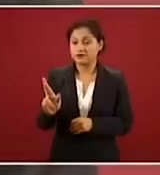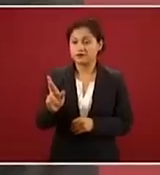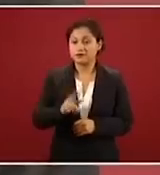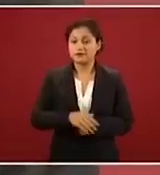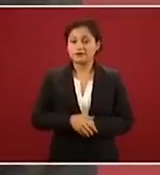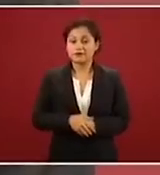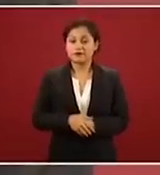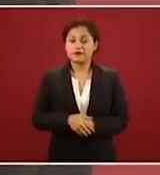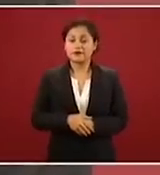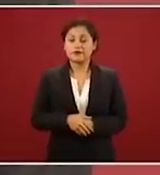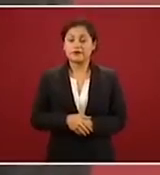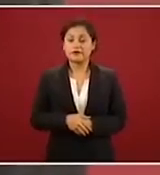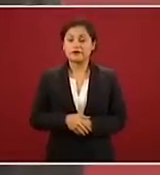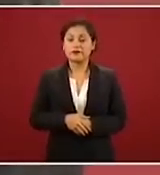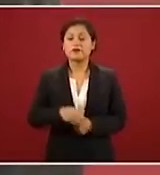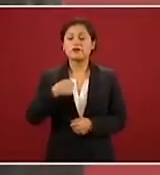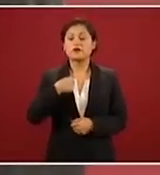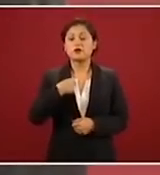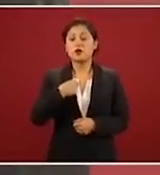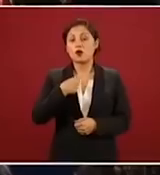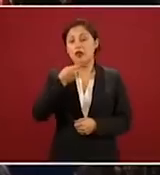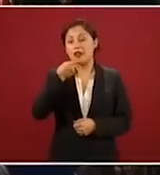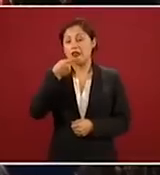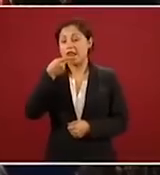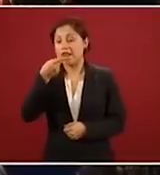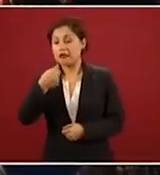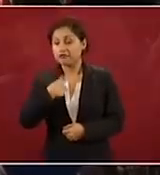yo me equivocara